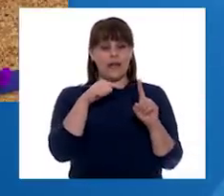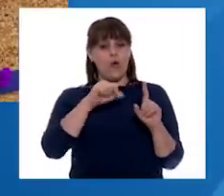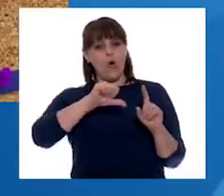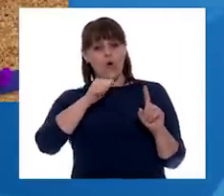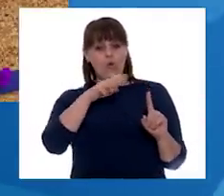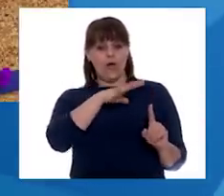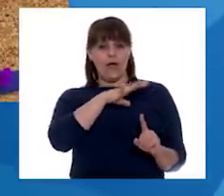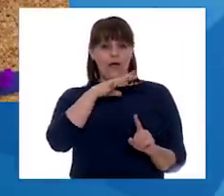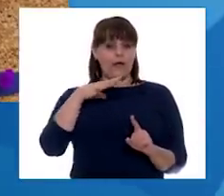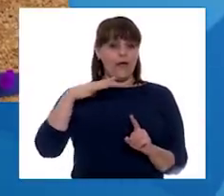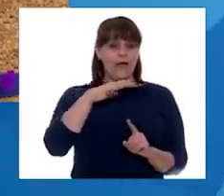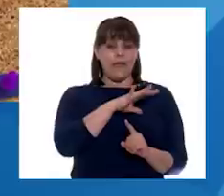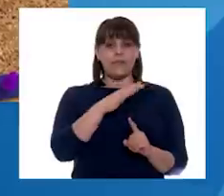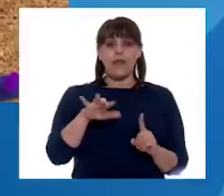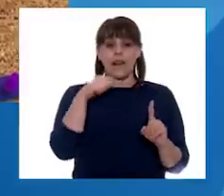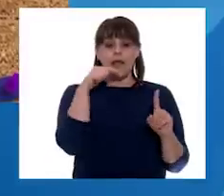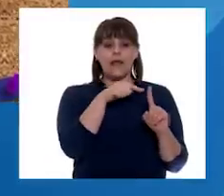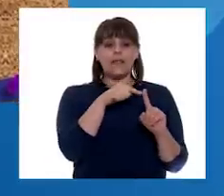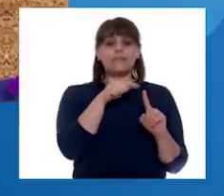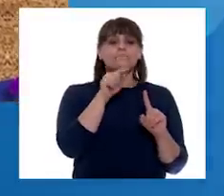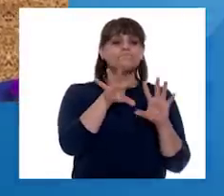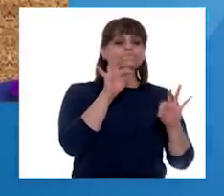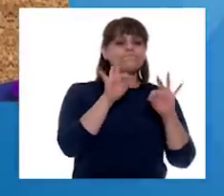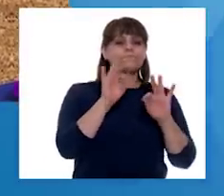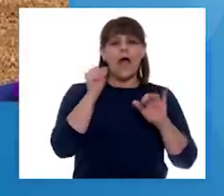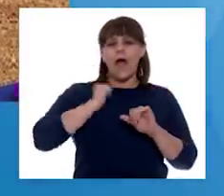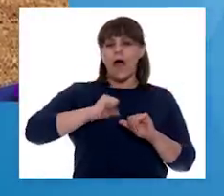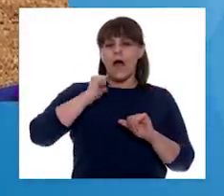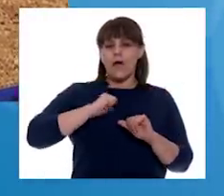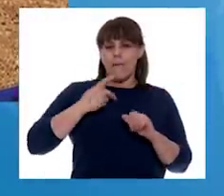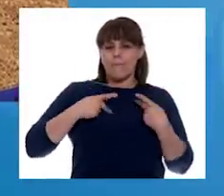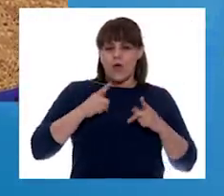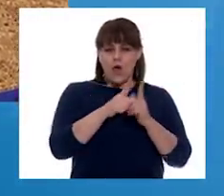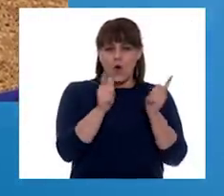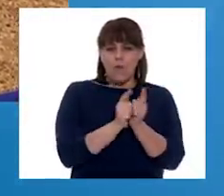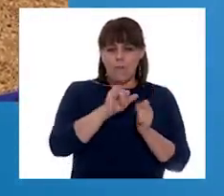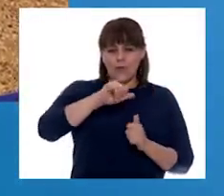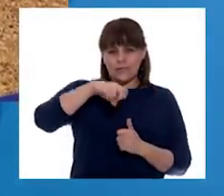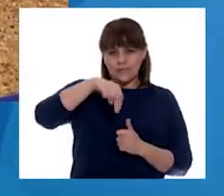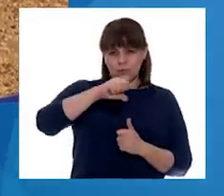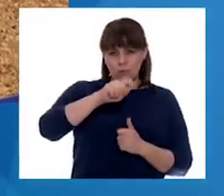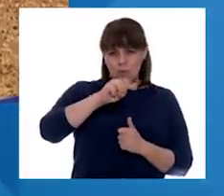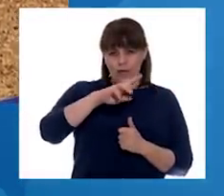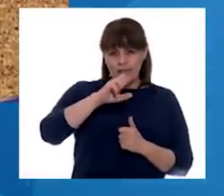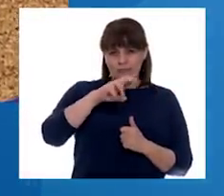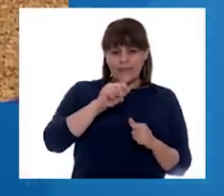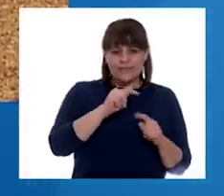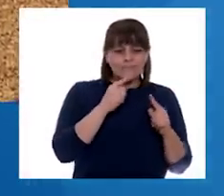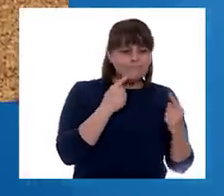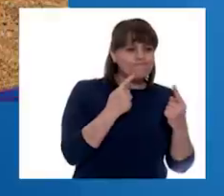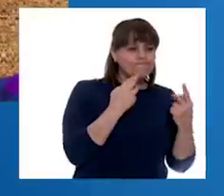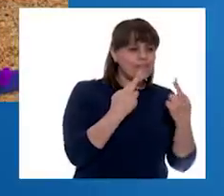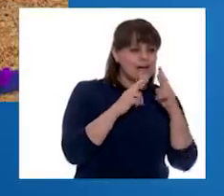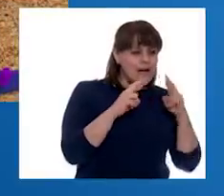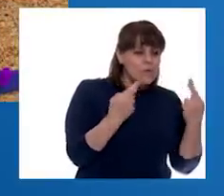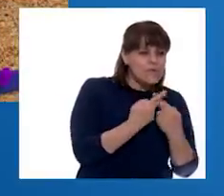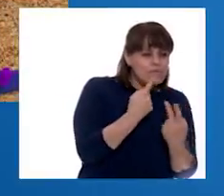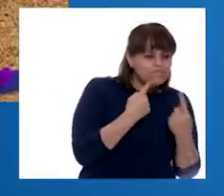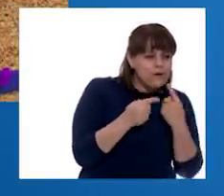imperio, se encargaría de llamar a los antiguos insurgentes y así derrocar al emperador. Su nombre